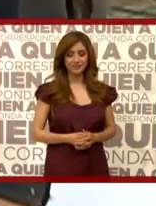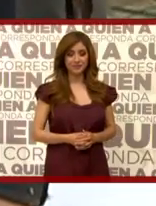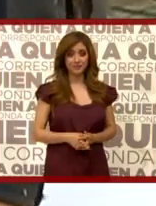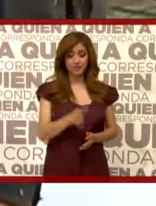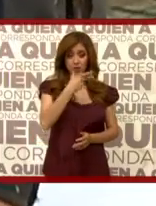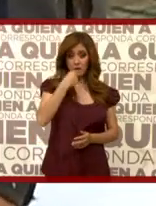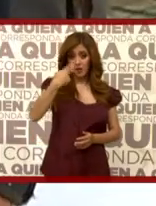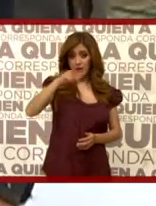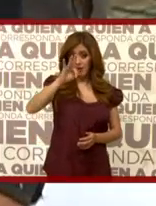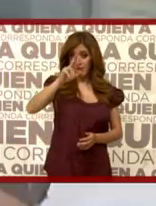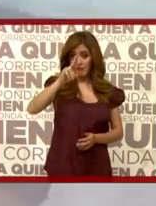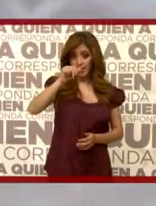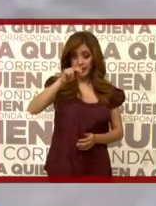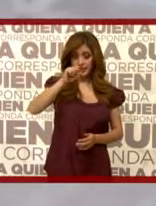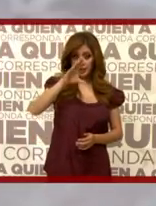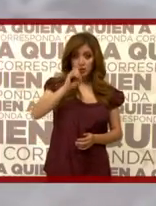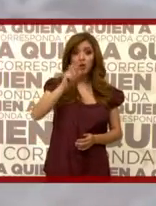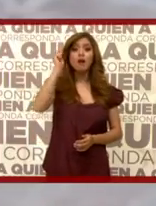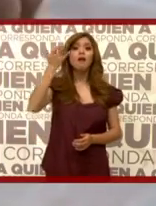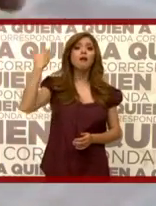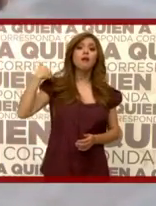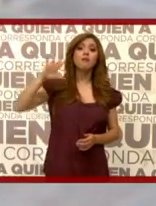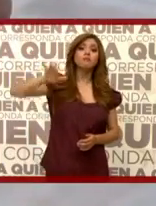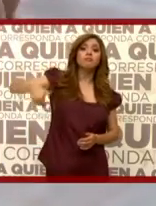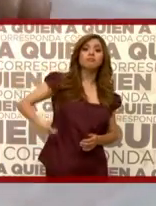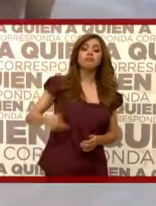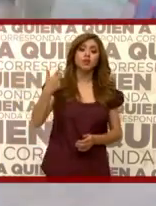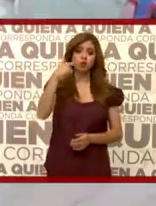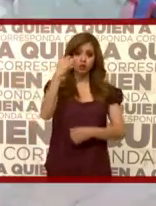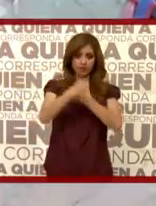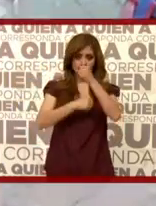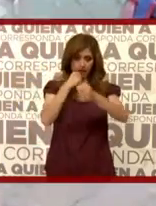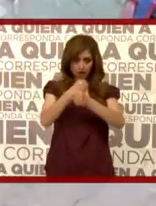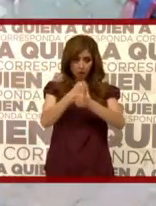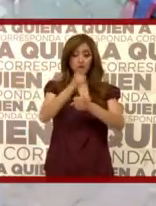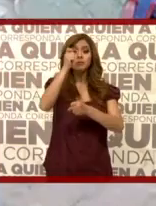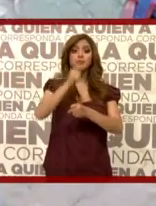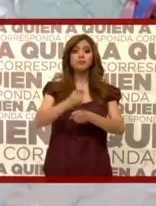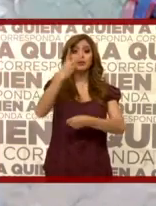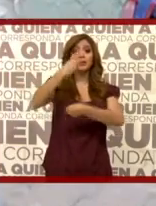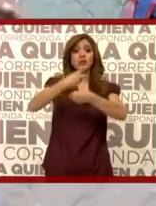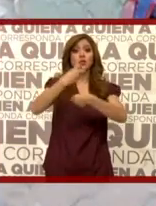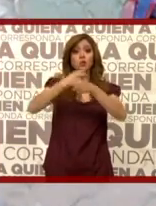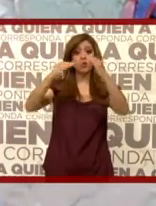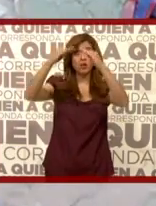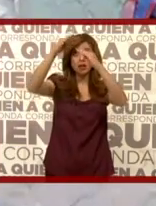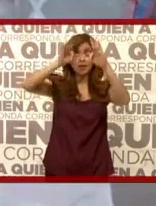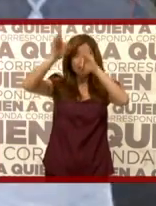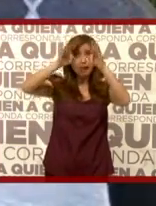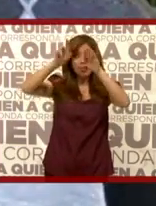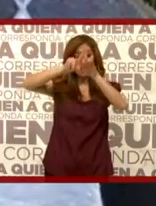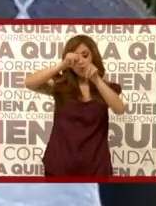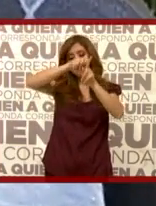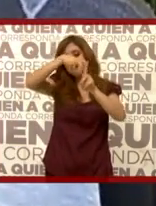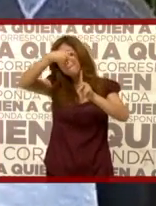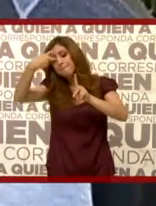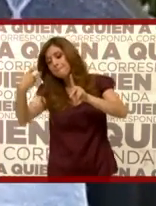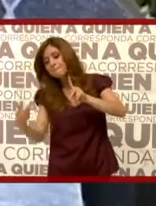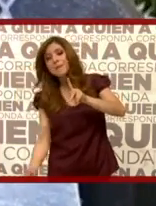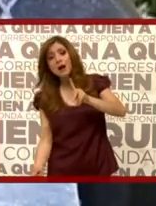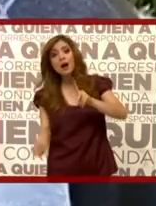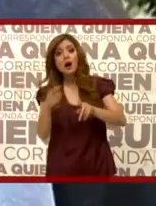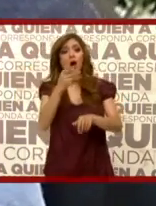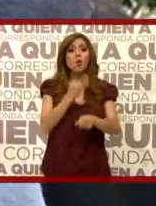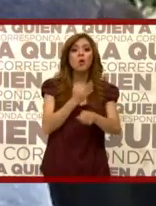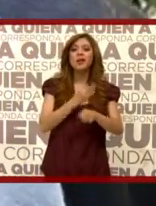El señor Francisco Segura tuvo un accidente hace 12 años. Él cayó de un segundo piso trabajando. Ahora no puede hacer prácticamente